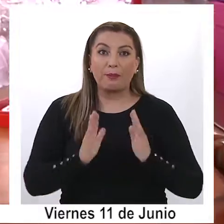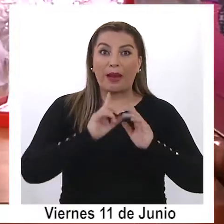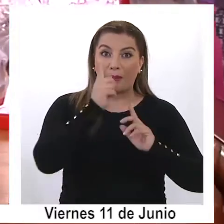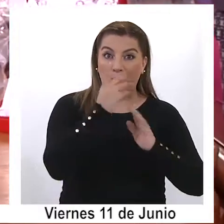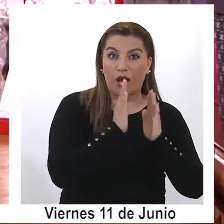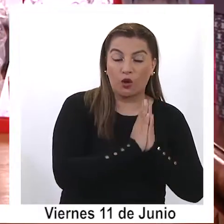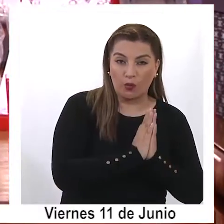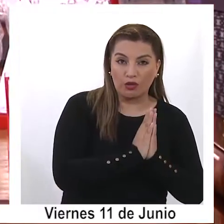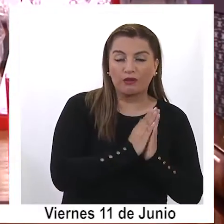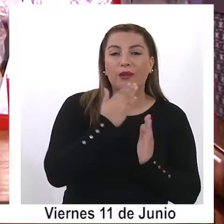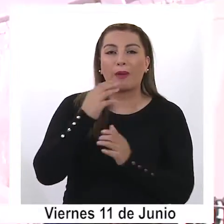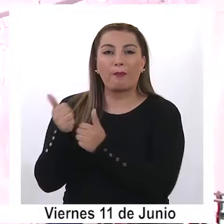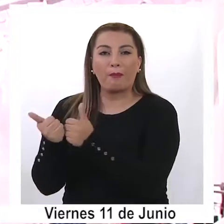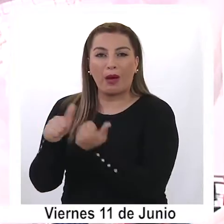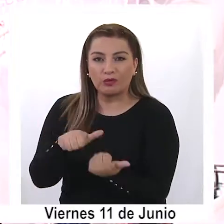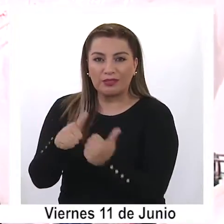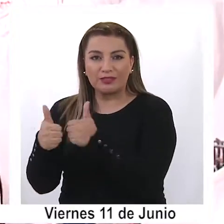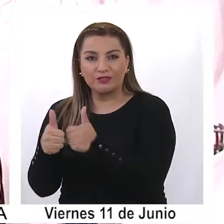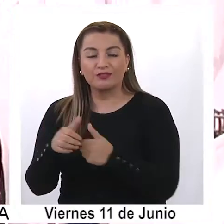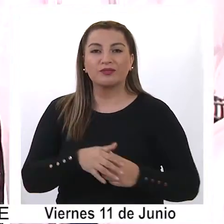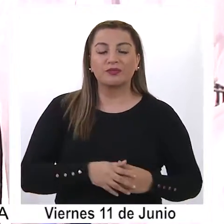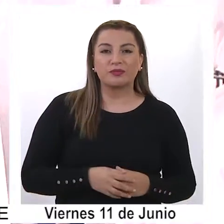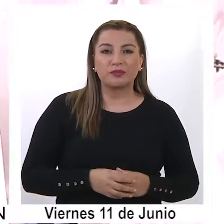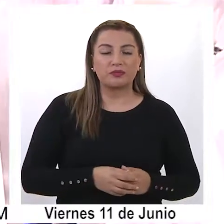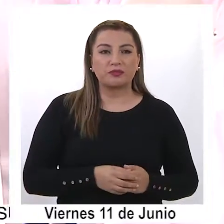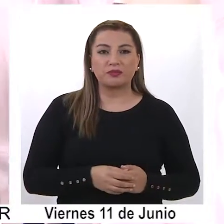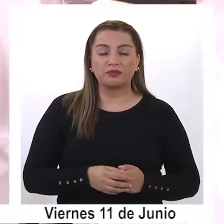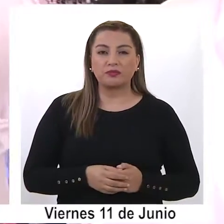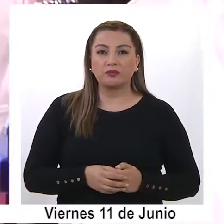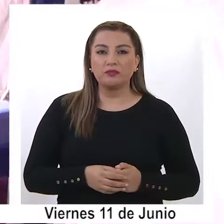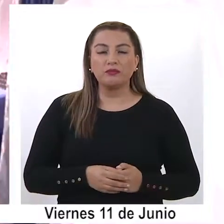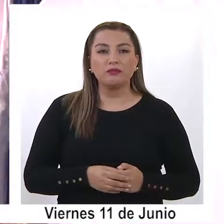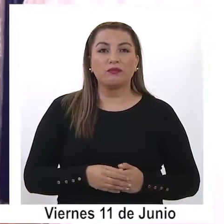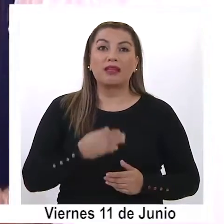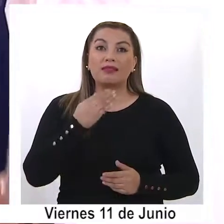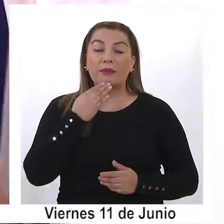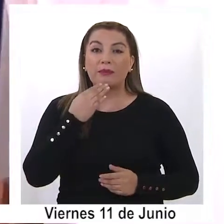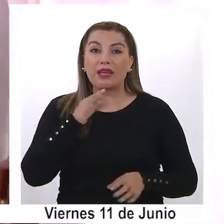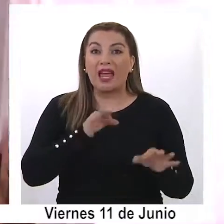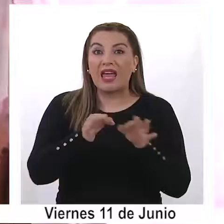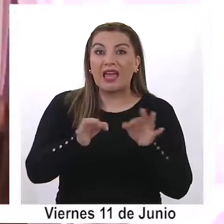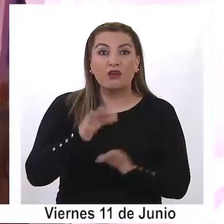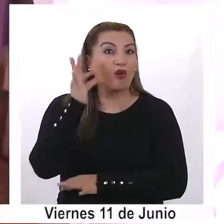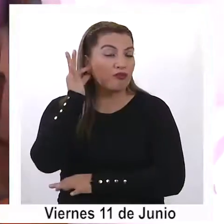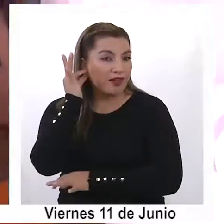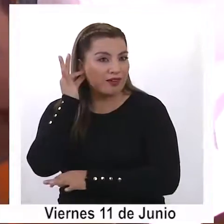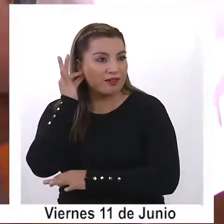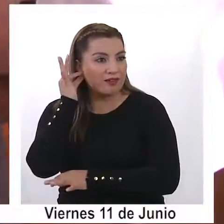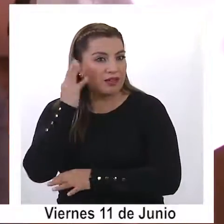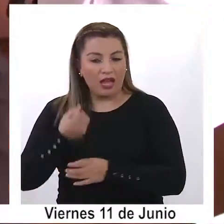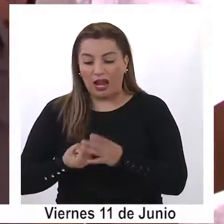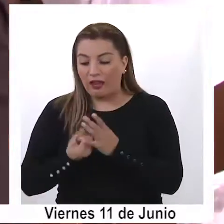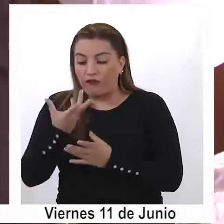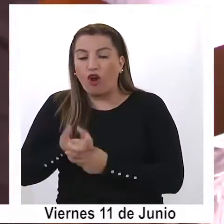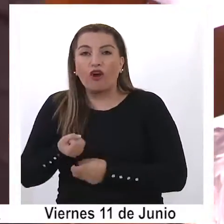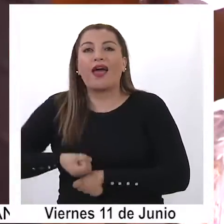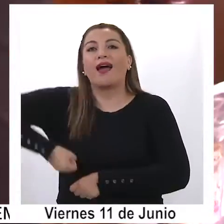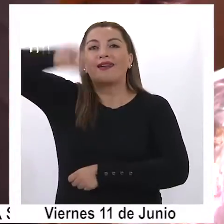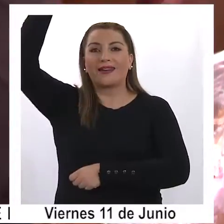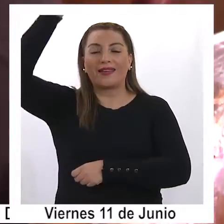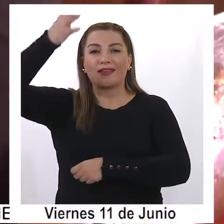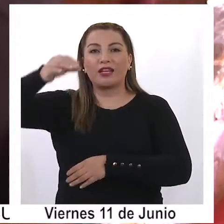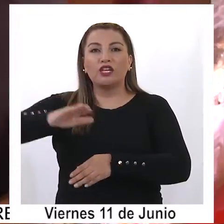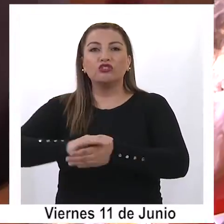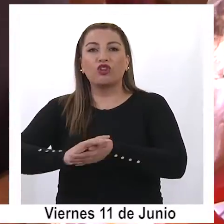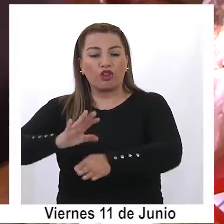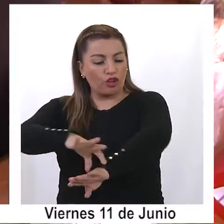como para bautizo. Y bueno, y tengo también los accesorios de novia, que son el ramo para tirar, la liga